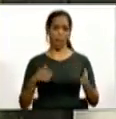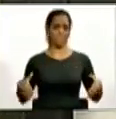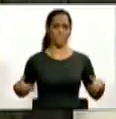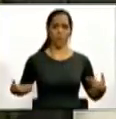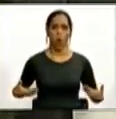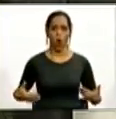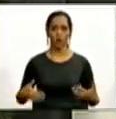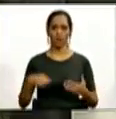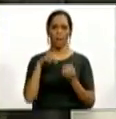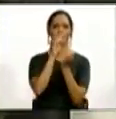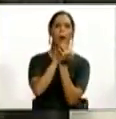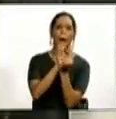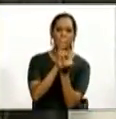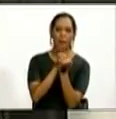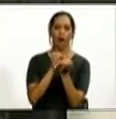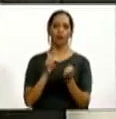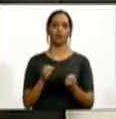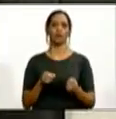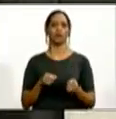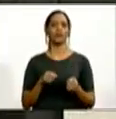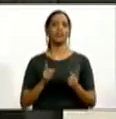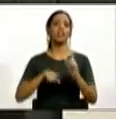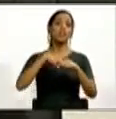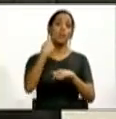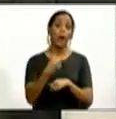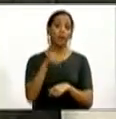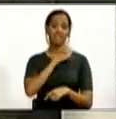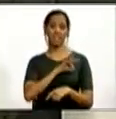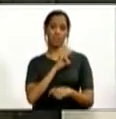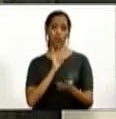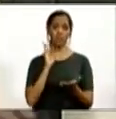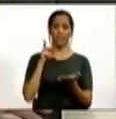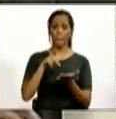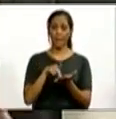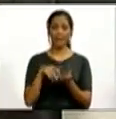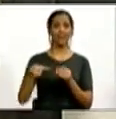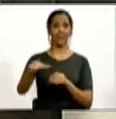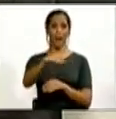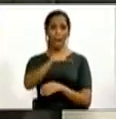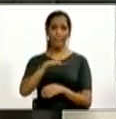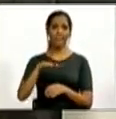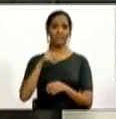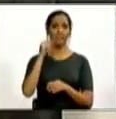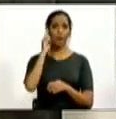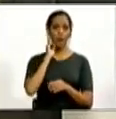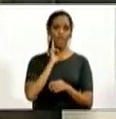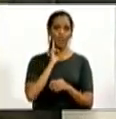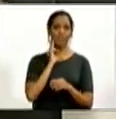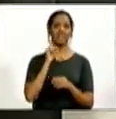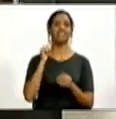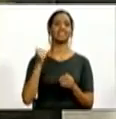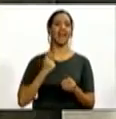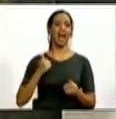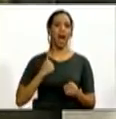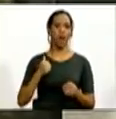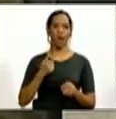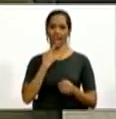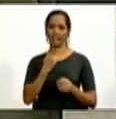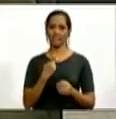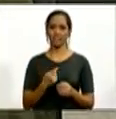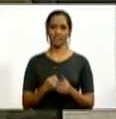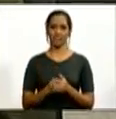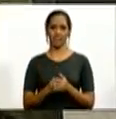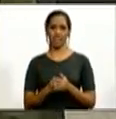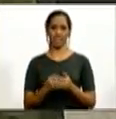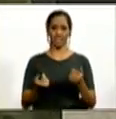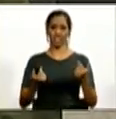de desdentado, sin dientes. Y luego este el señor se para en la plaza Bolívar de Chacao a decir, únase a mí que yo